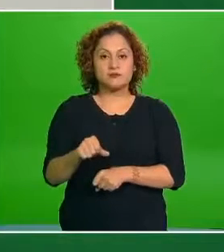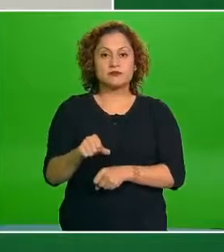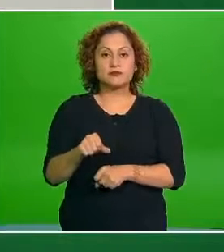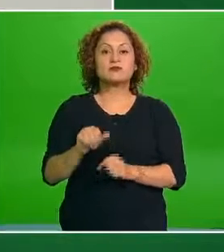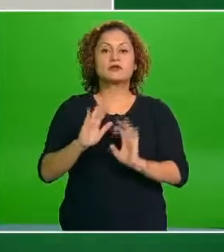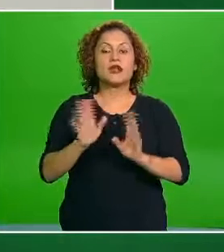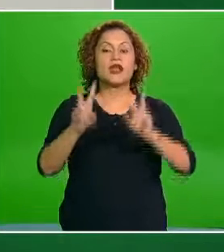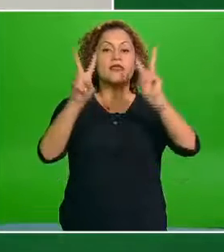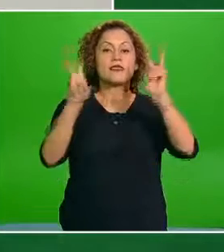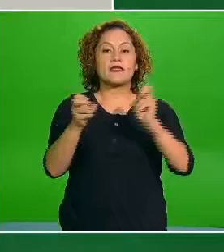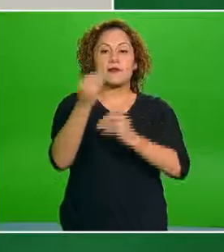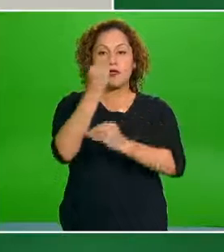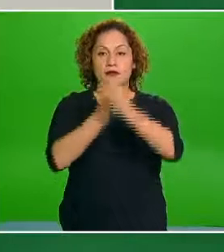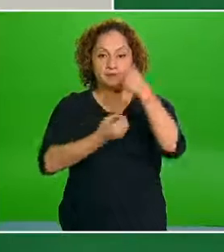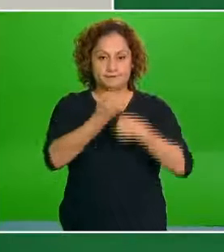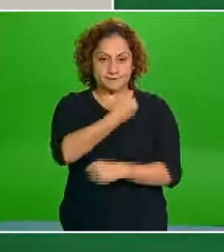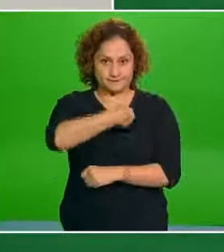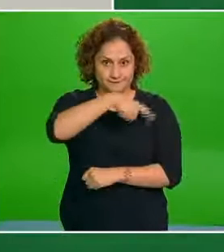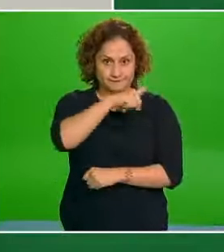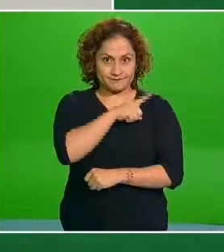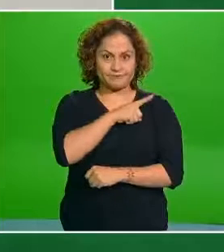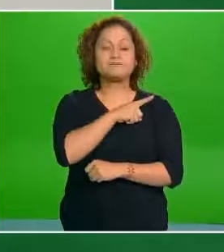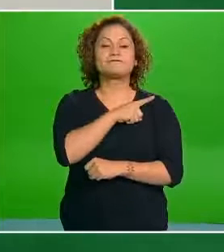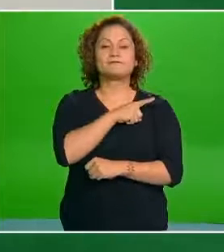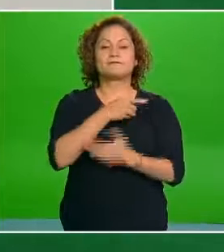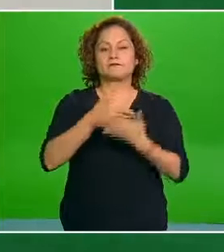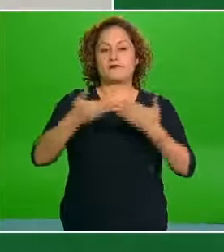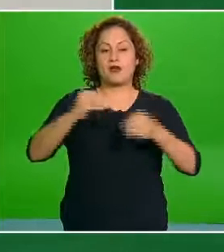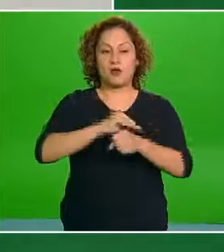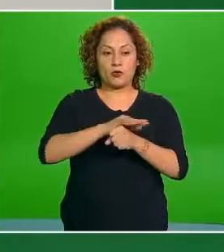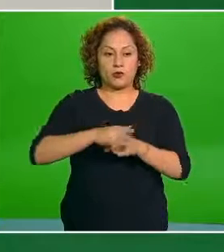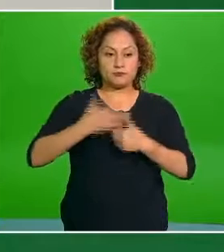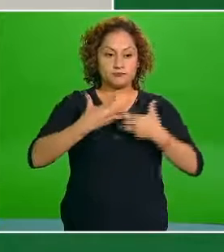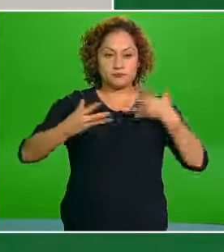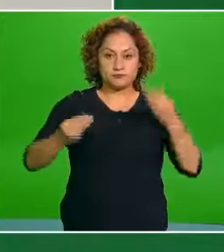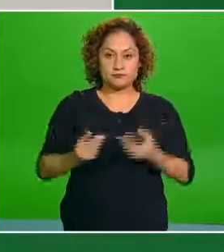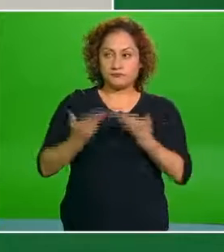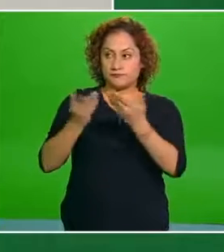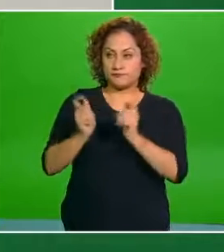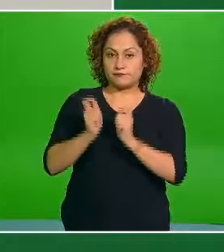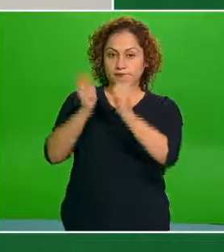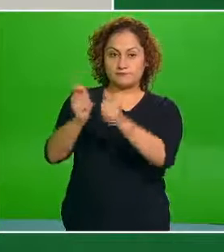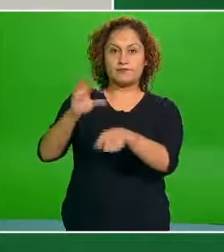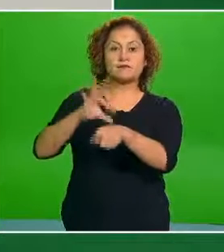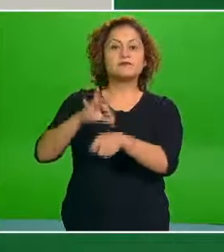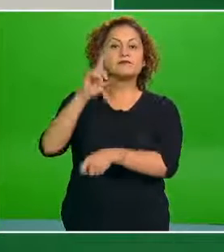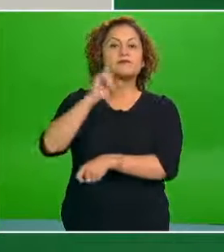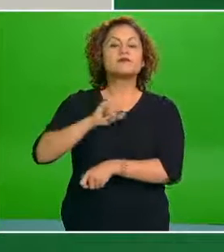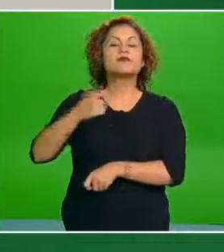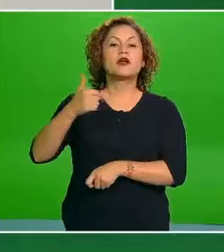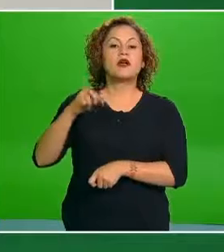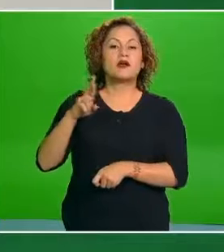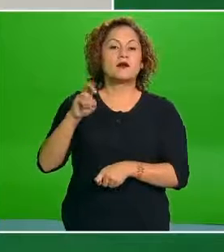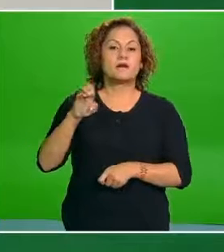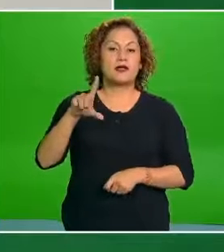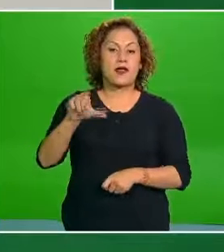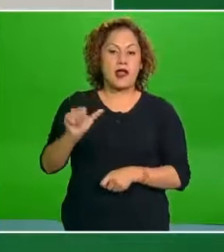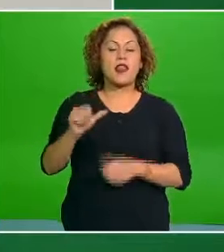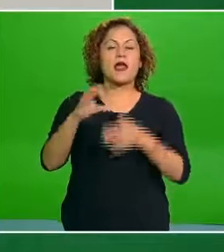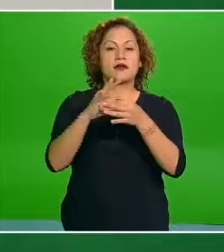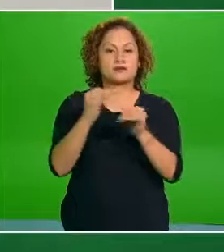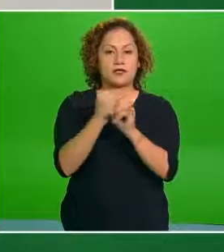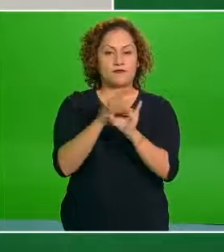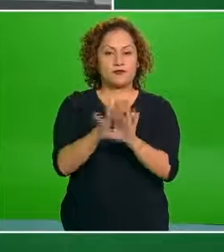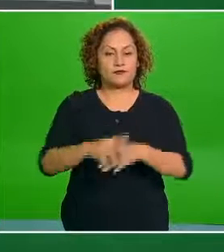el tema de alimentación saludable en tiempos de COVID-19. Le cedo el uso de la voz a la doctora Gabriela Nucamendi para que nos comparta el